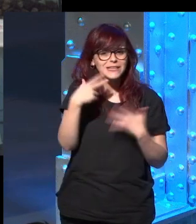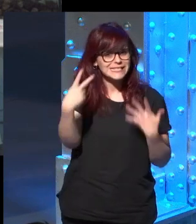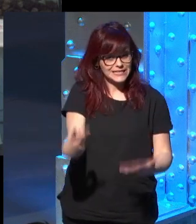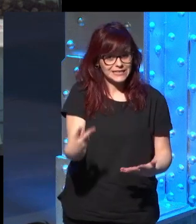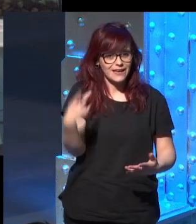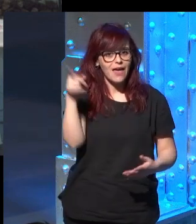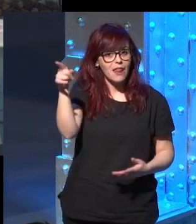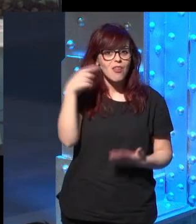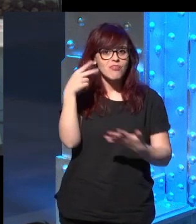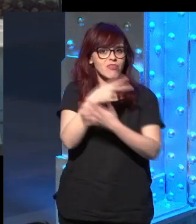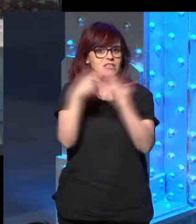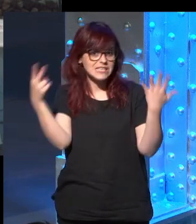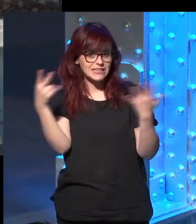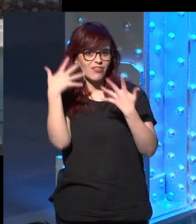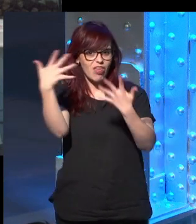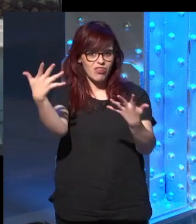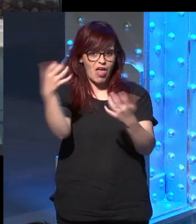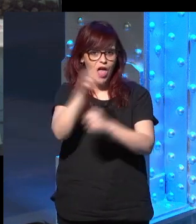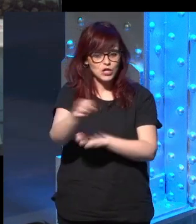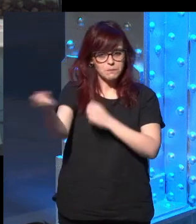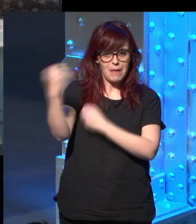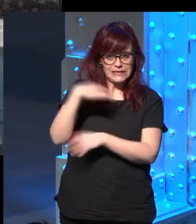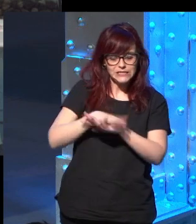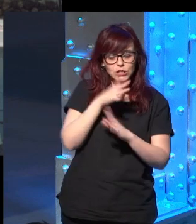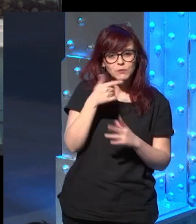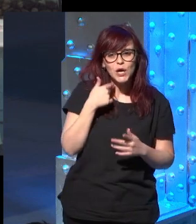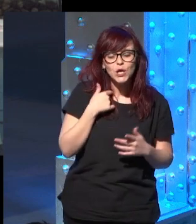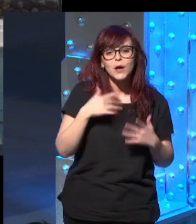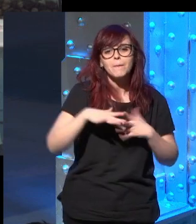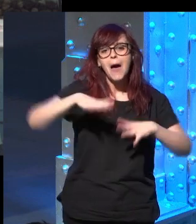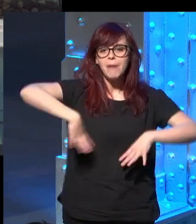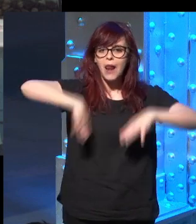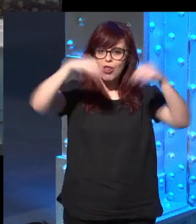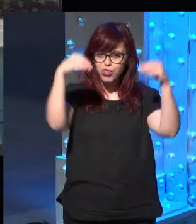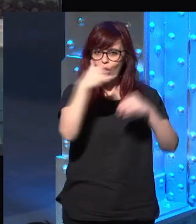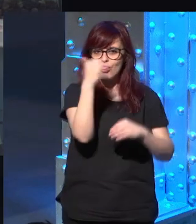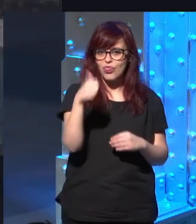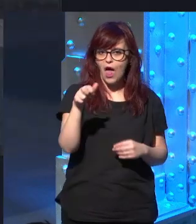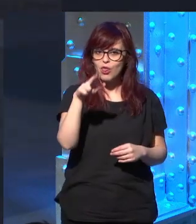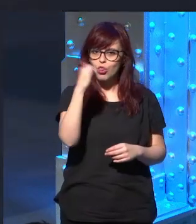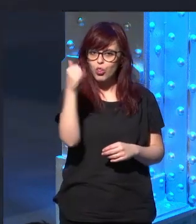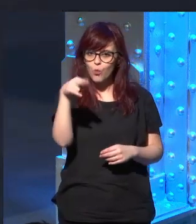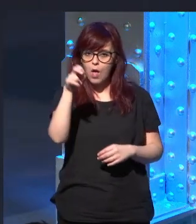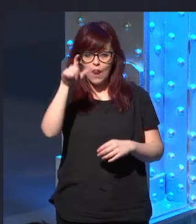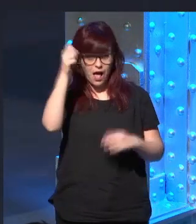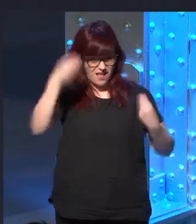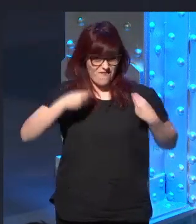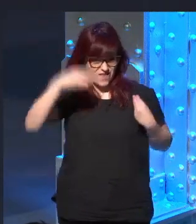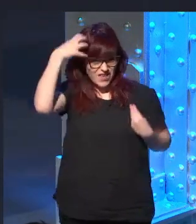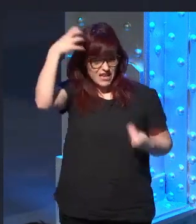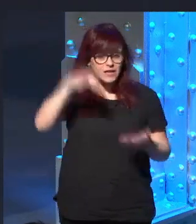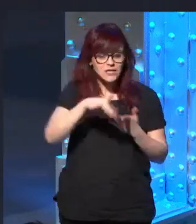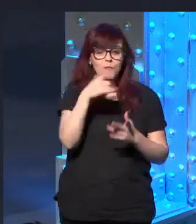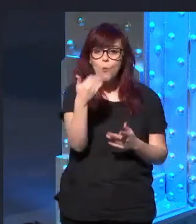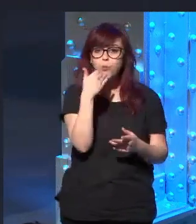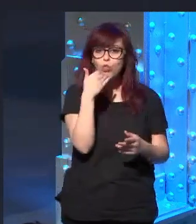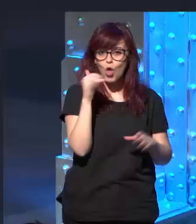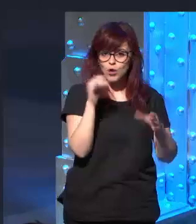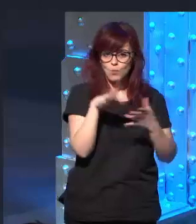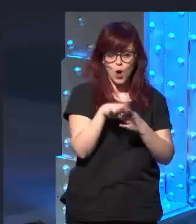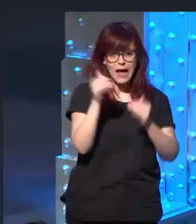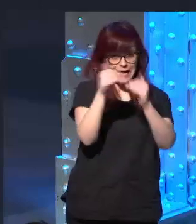años, él tenía 17, y recuerdo a mi tía escribiendo Palacio de la Zarzuela en el sobre y bajando las dos al buzón que